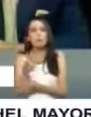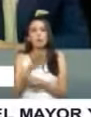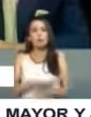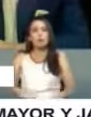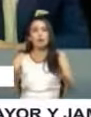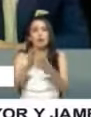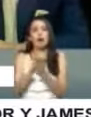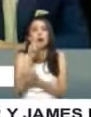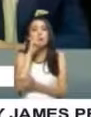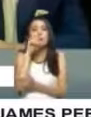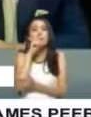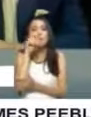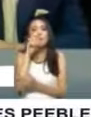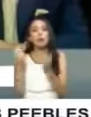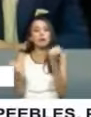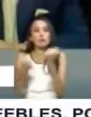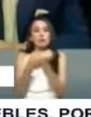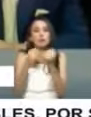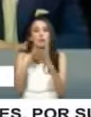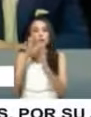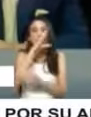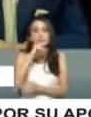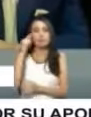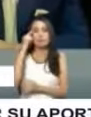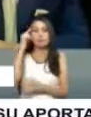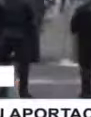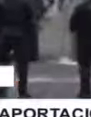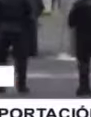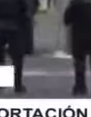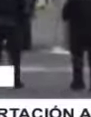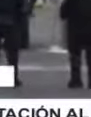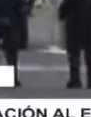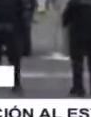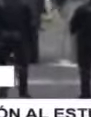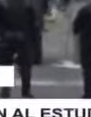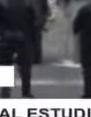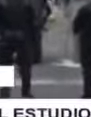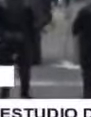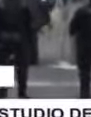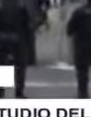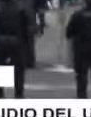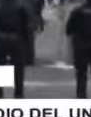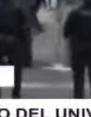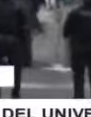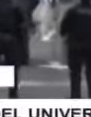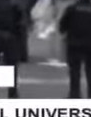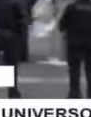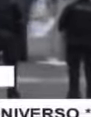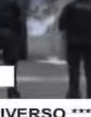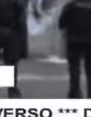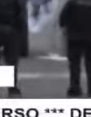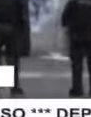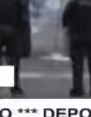Debo comentarte, Pepe, y a quienes escuchan esta señal en México, que todo esto desencadenó a